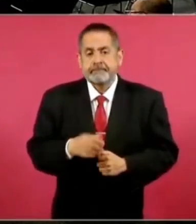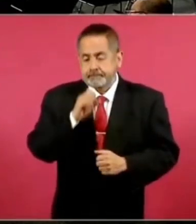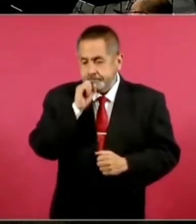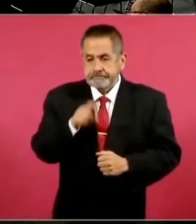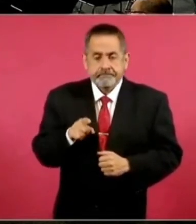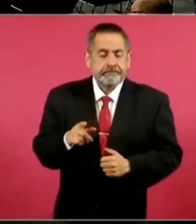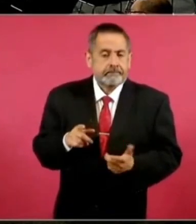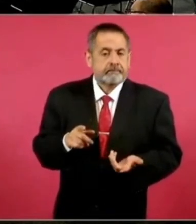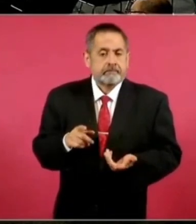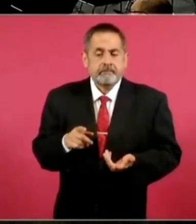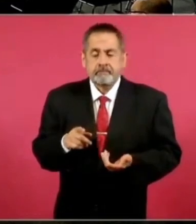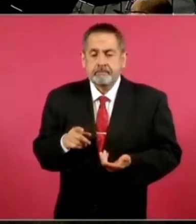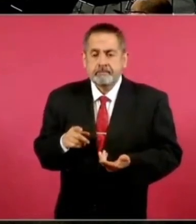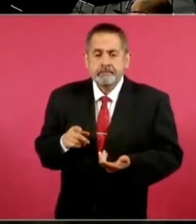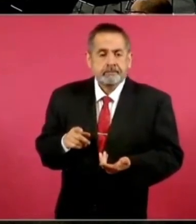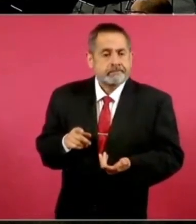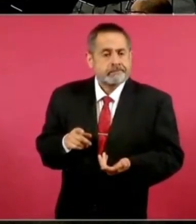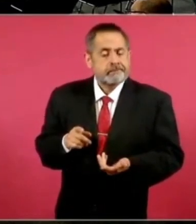inhibir,